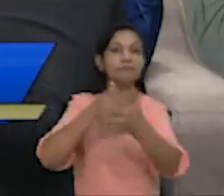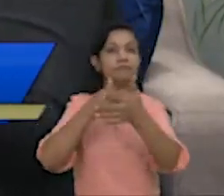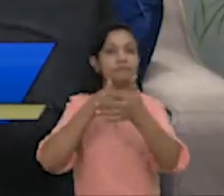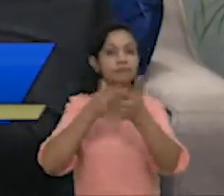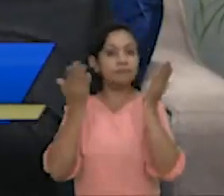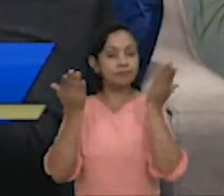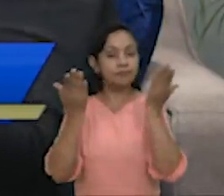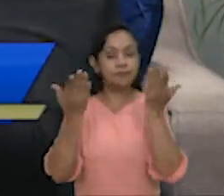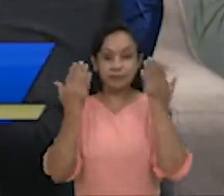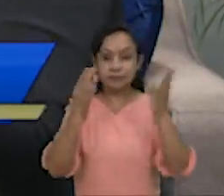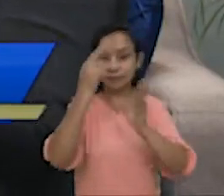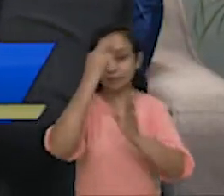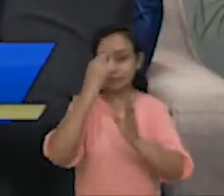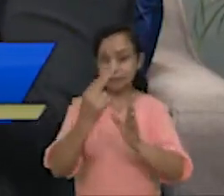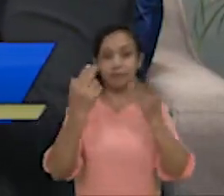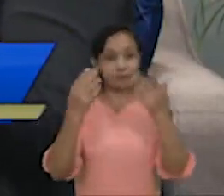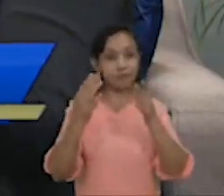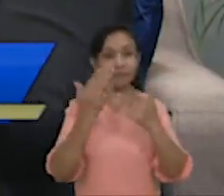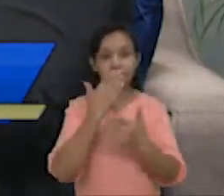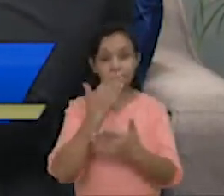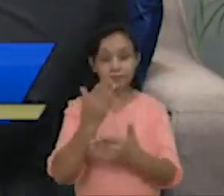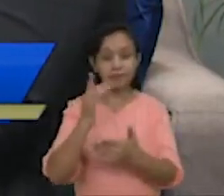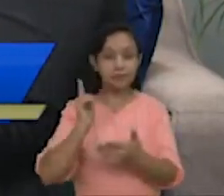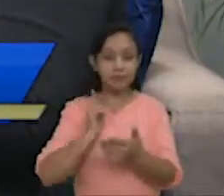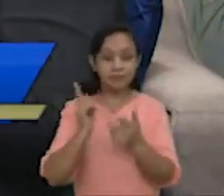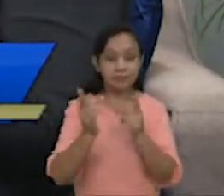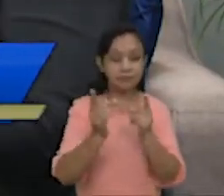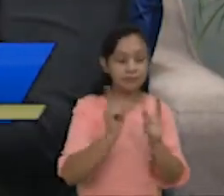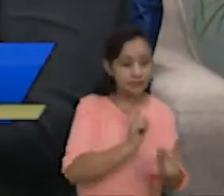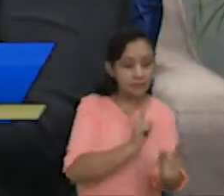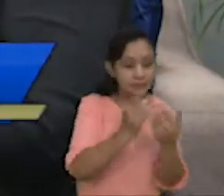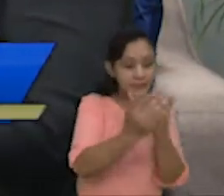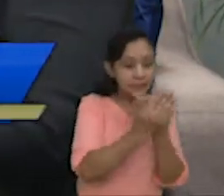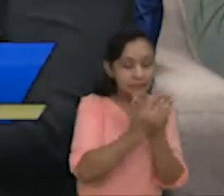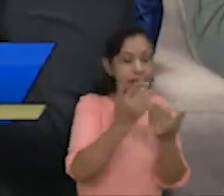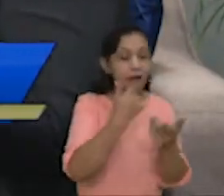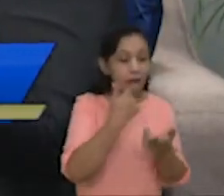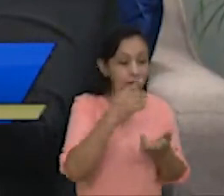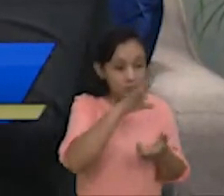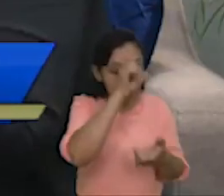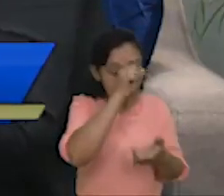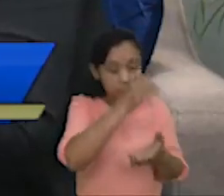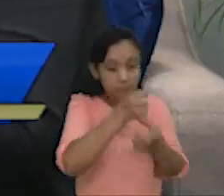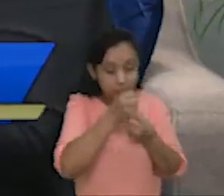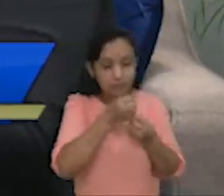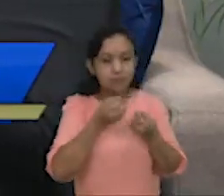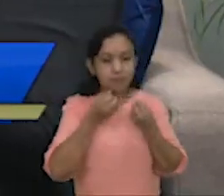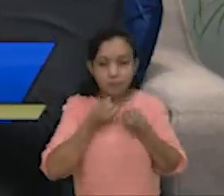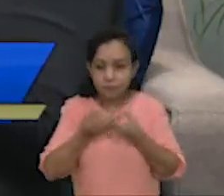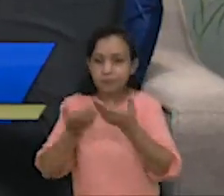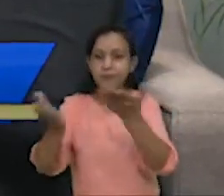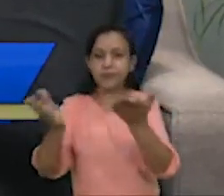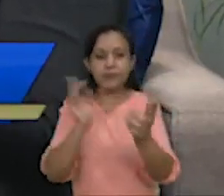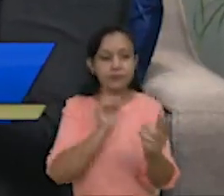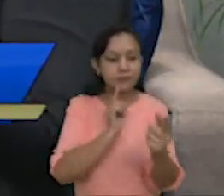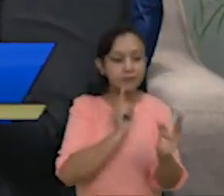y que tiene privilegios, y el privilegio es estar cerca de esas fuentes de información, tener la información de cerca, estar